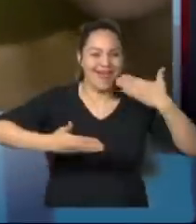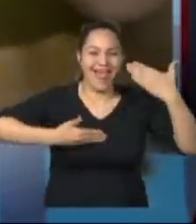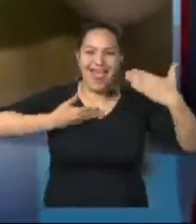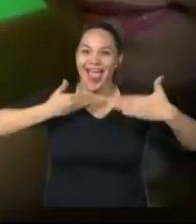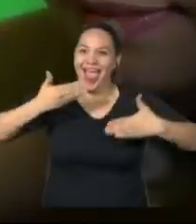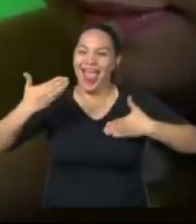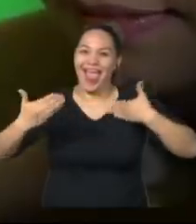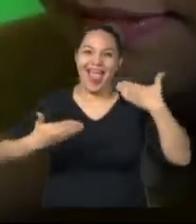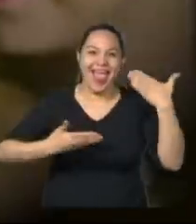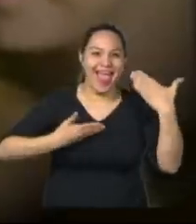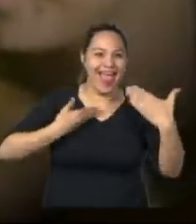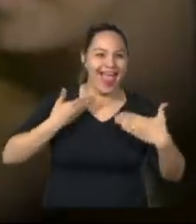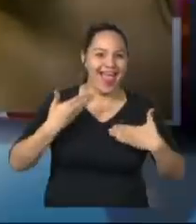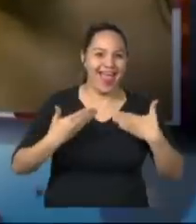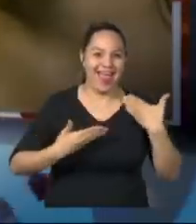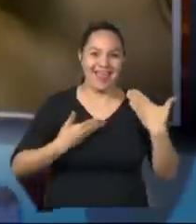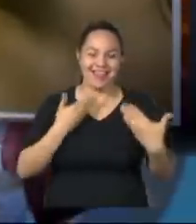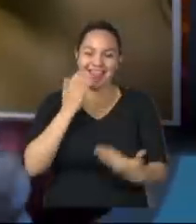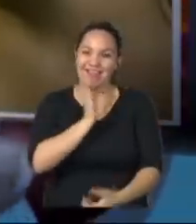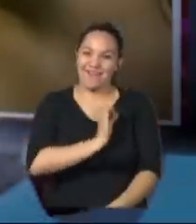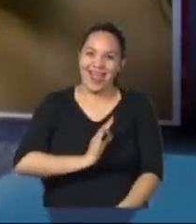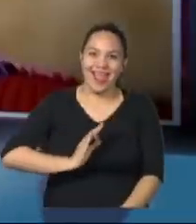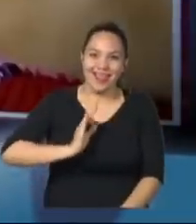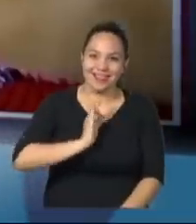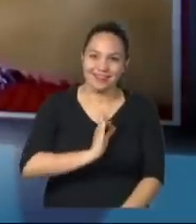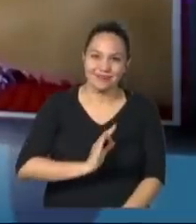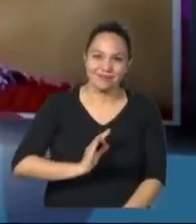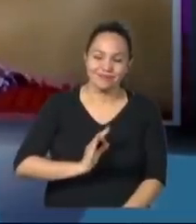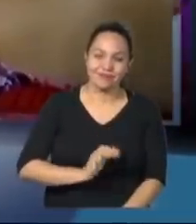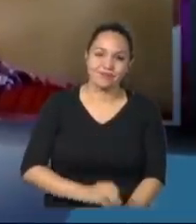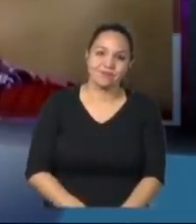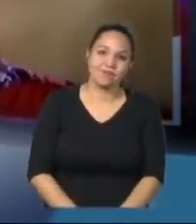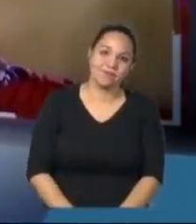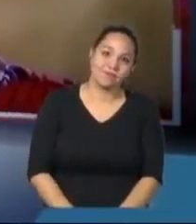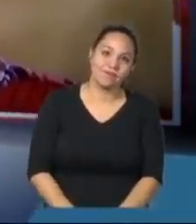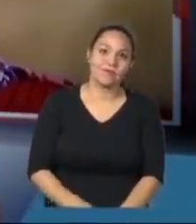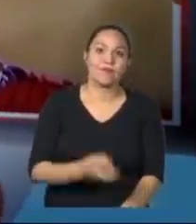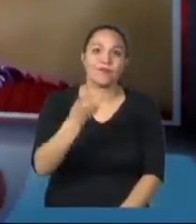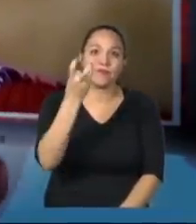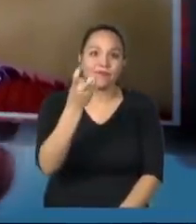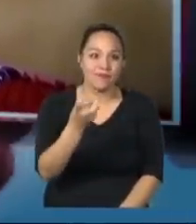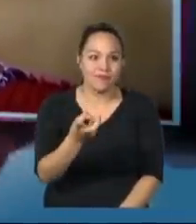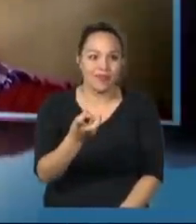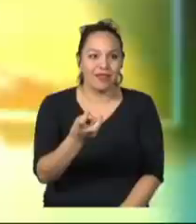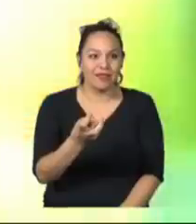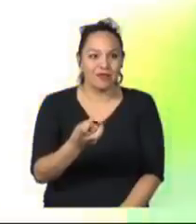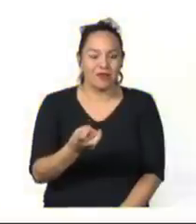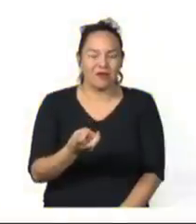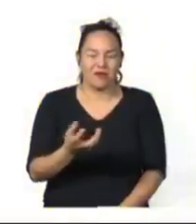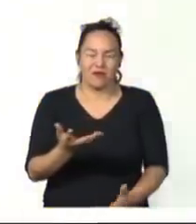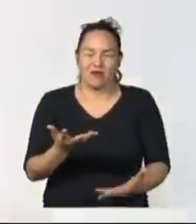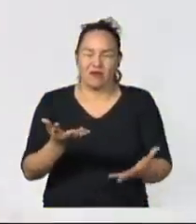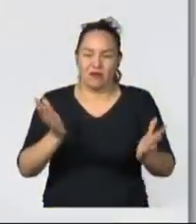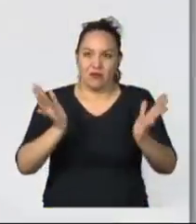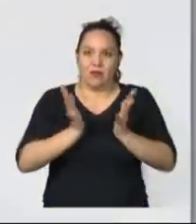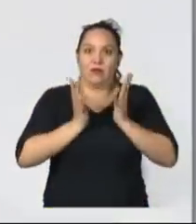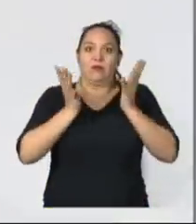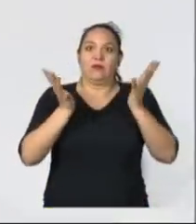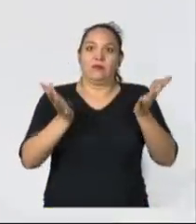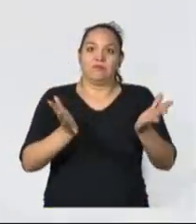tan feliz. Y esto, pues, nos vino como un balde de agua